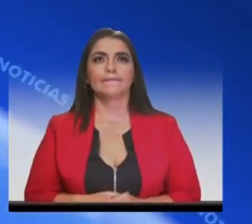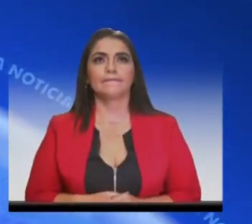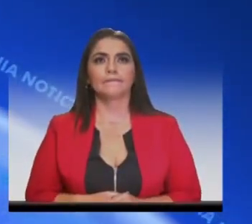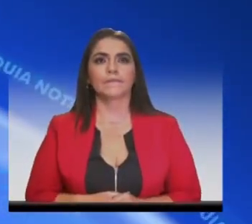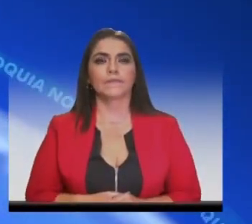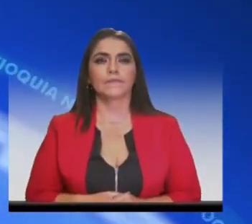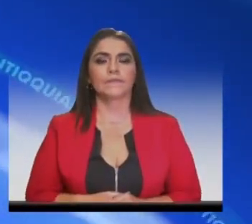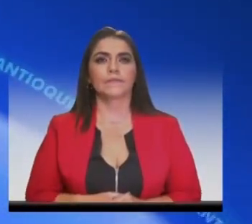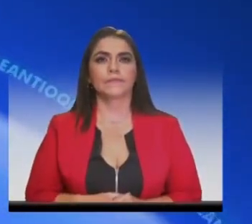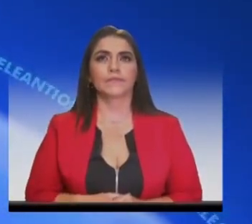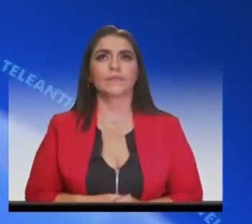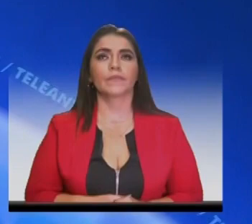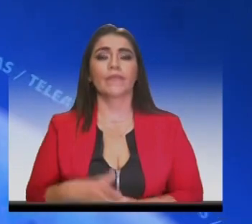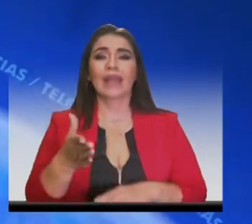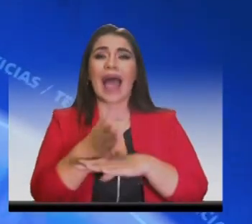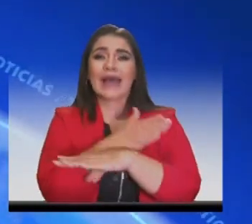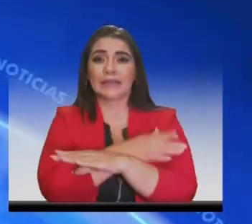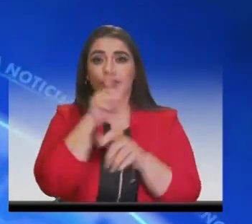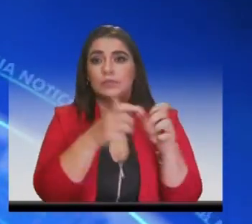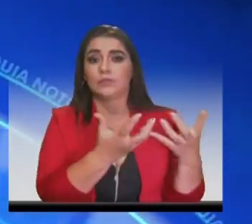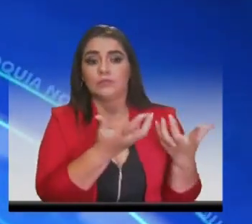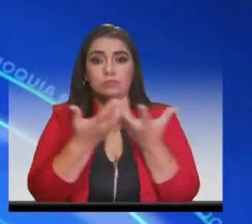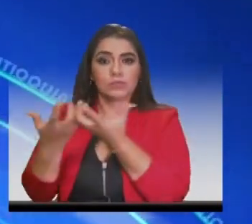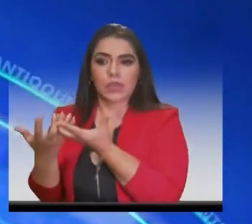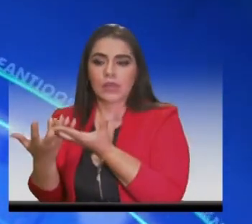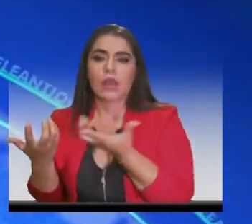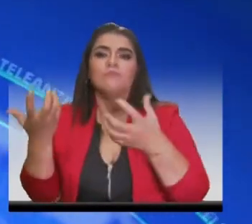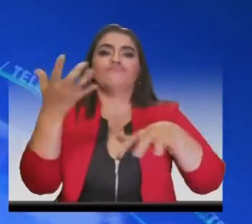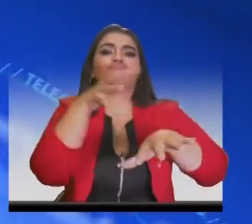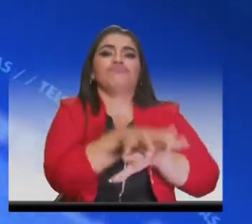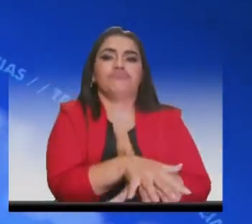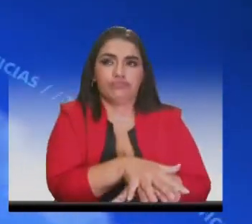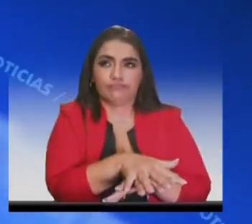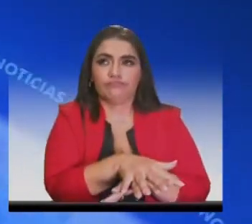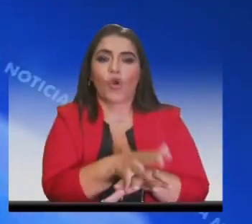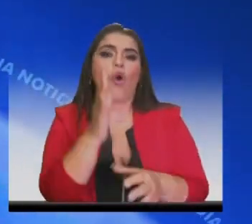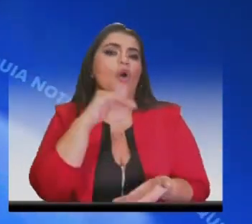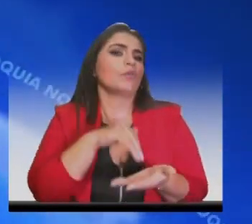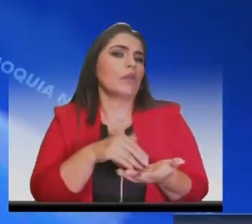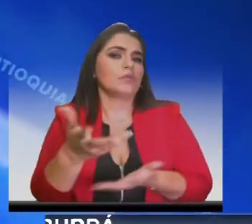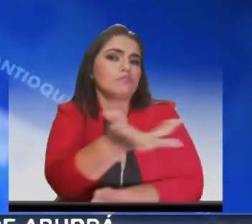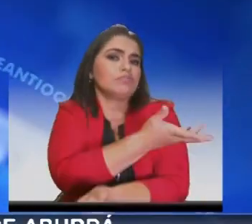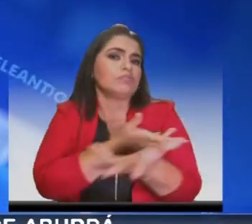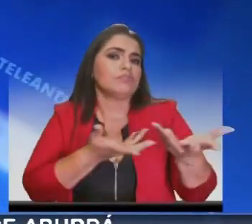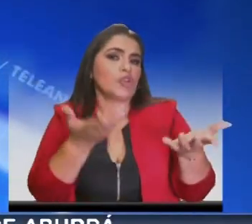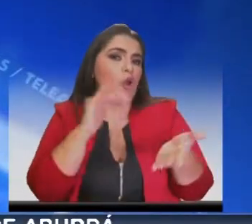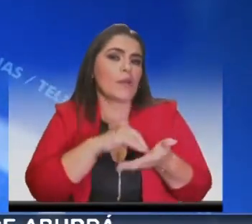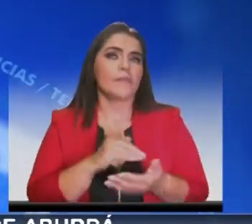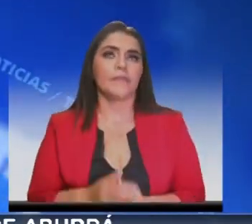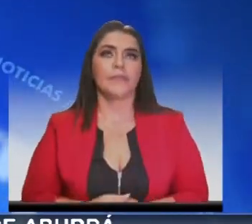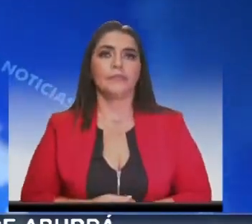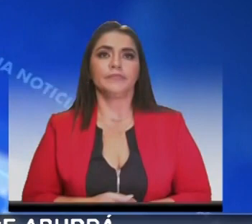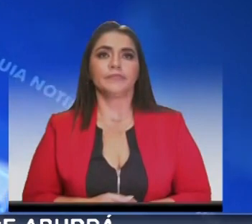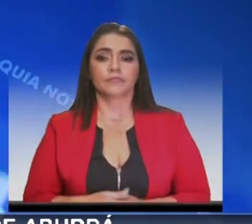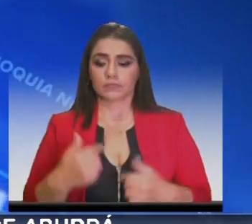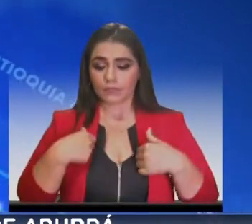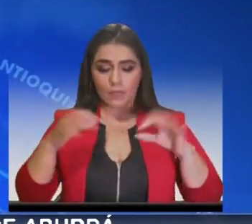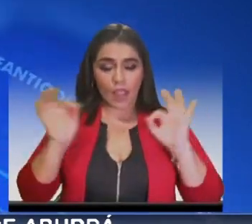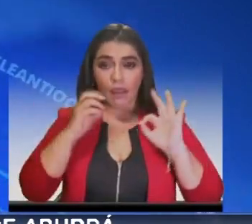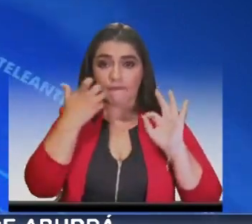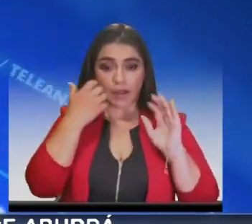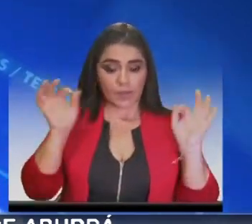trajeron a las personas que habían aislado y los volvieron a traer al pabellón a convivir con todos nosotros, los que no estamos